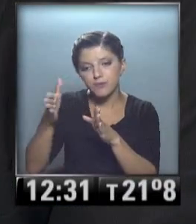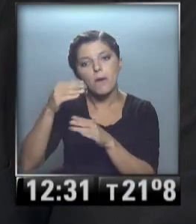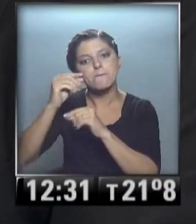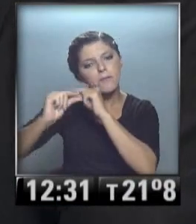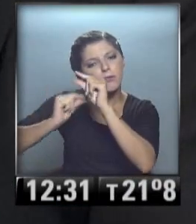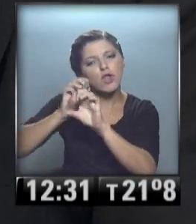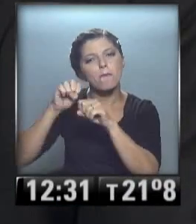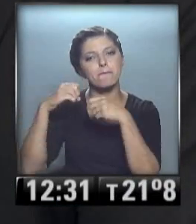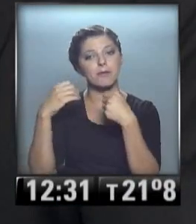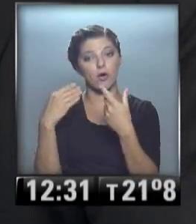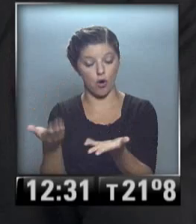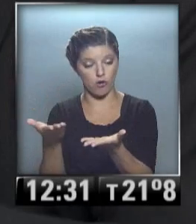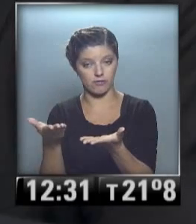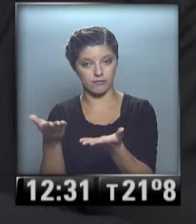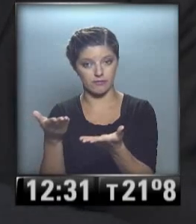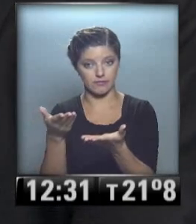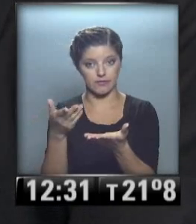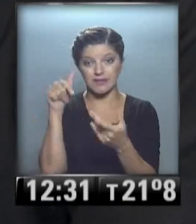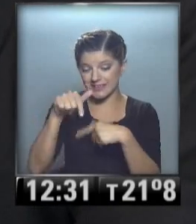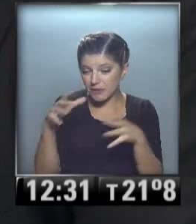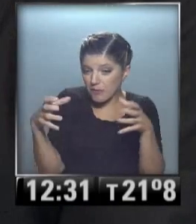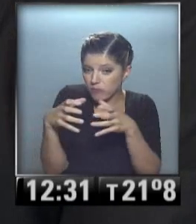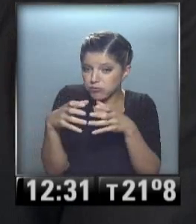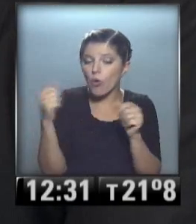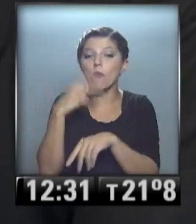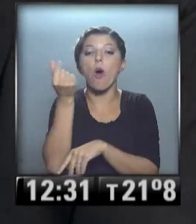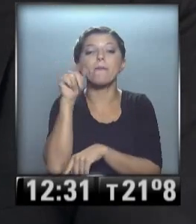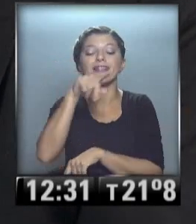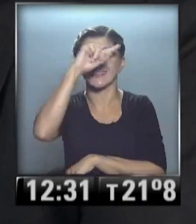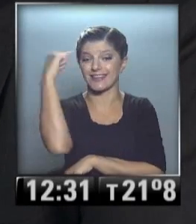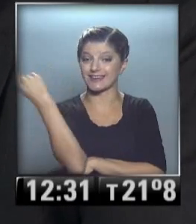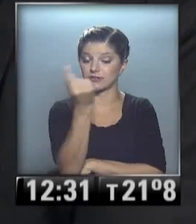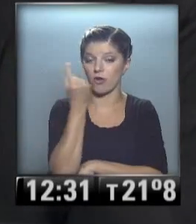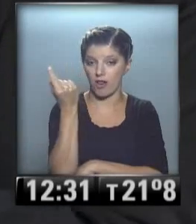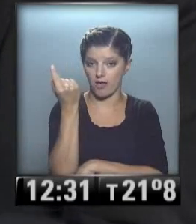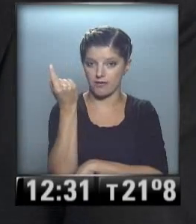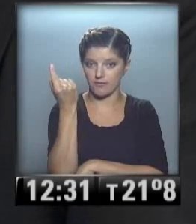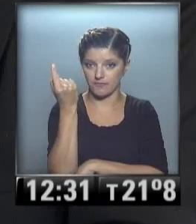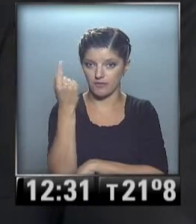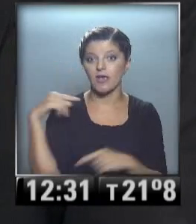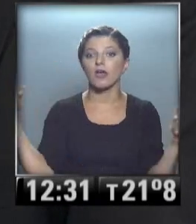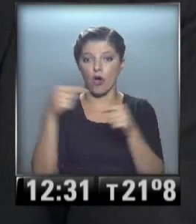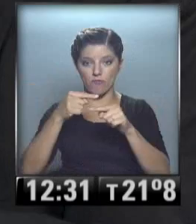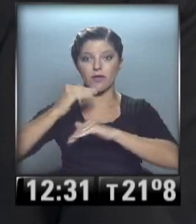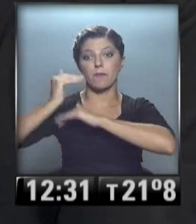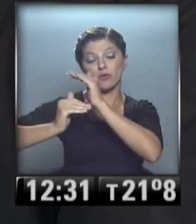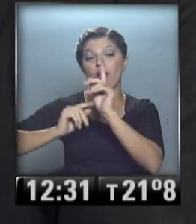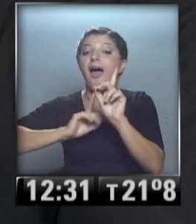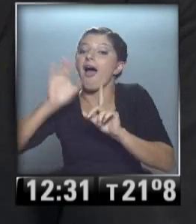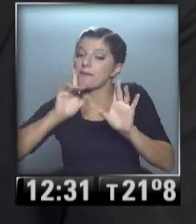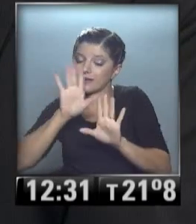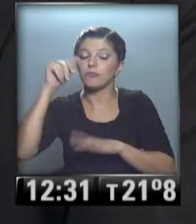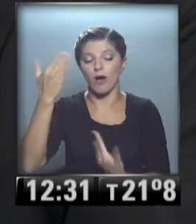de la recuperación de este capitalismo central, financiero, antiproductivo en muchos sentidos, el Fondo